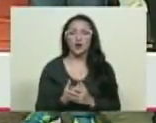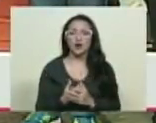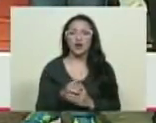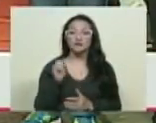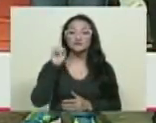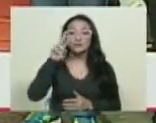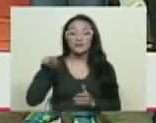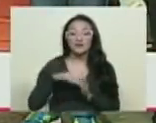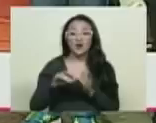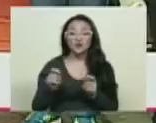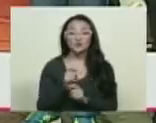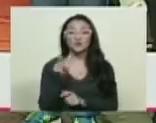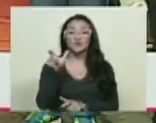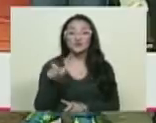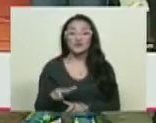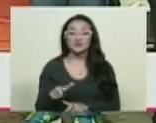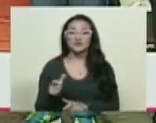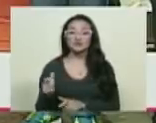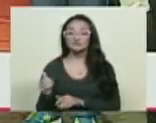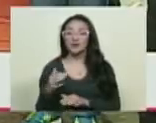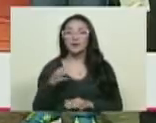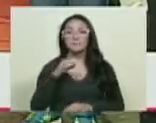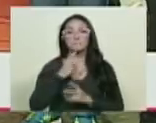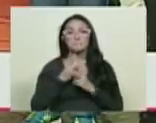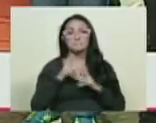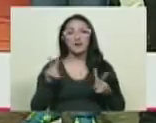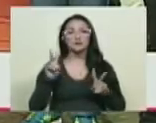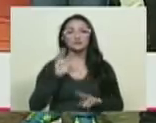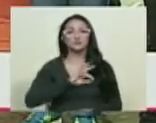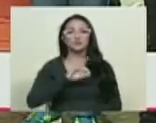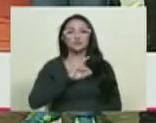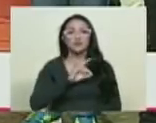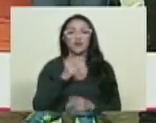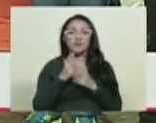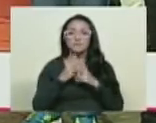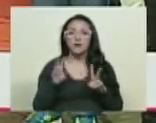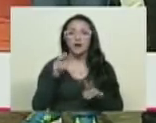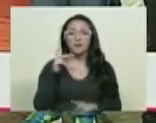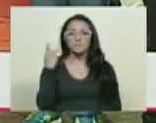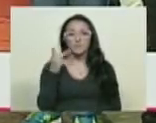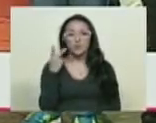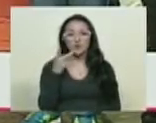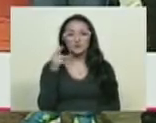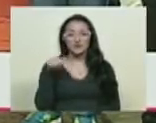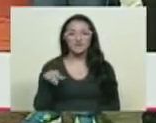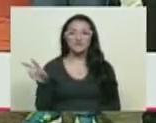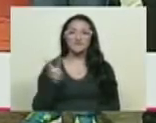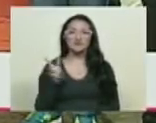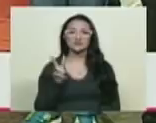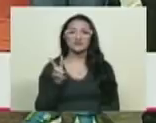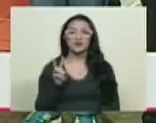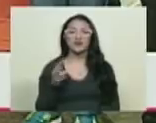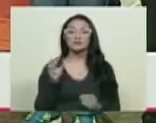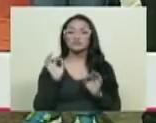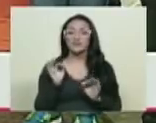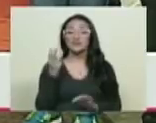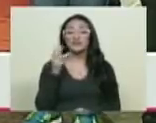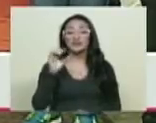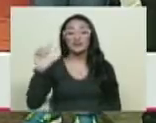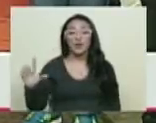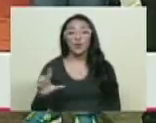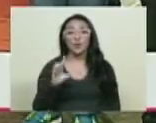constituyente y trayendo la paz social la paz política de venezuela 30 de julio